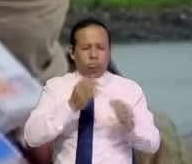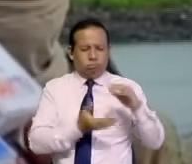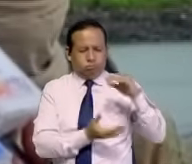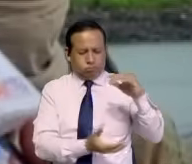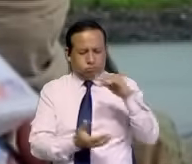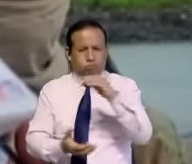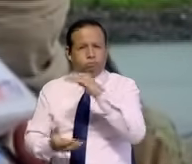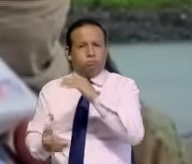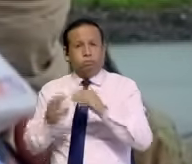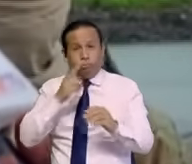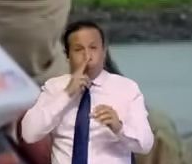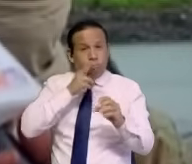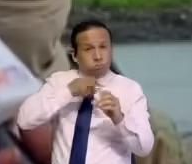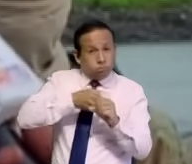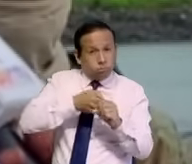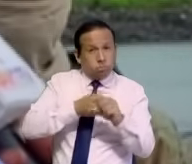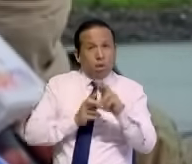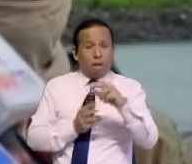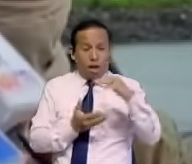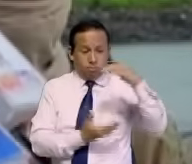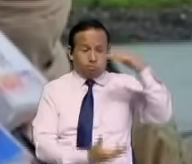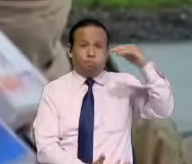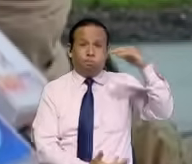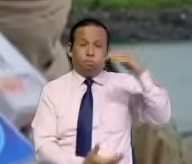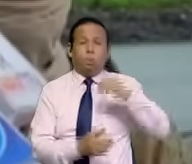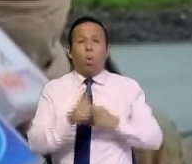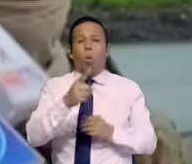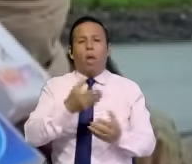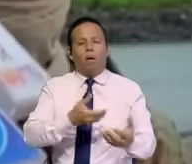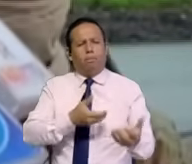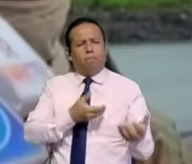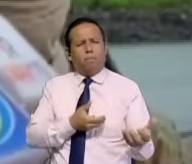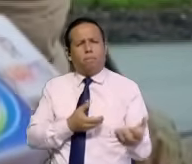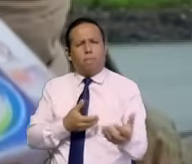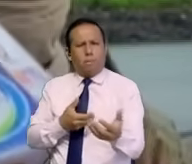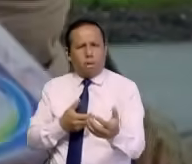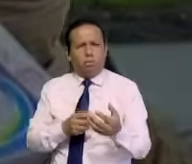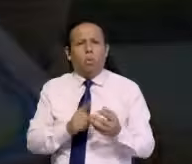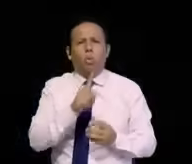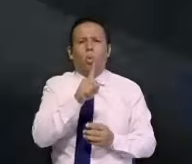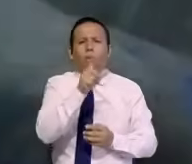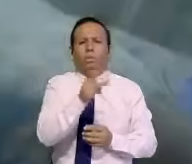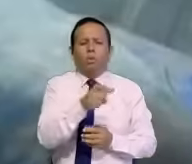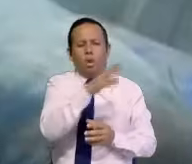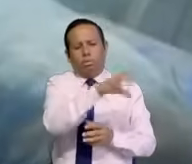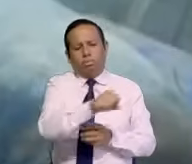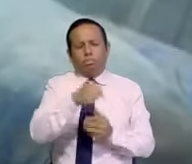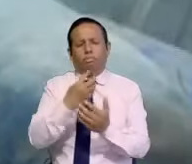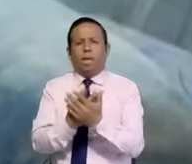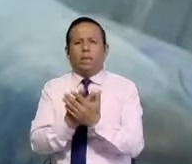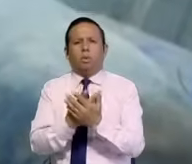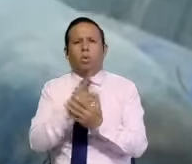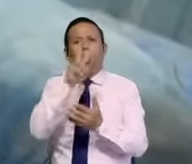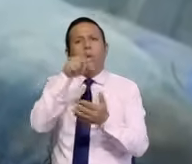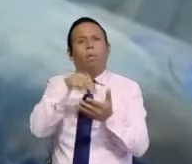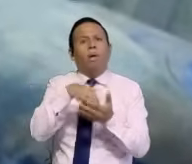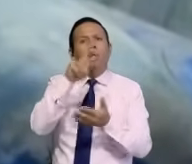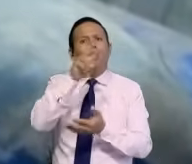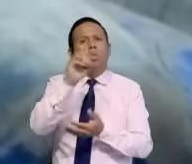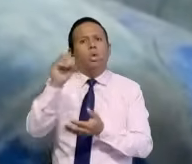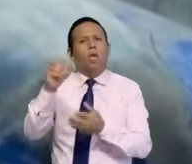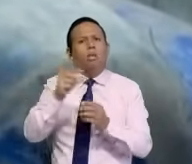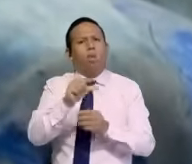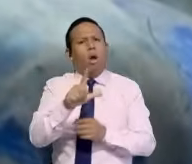combustible de 18 galones, una escopeta artesanal, una persona prendida. 2.200 galones de combustible decomisados